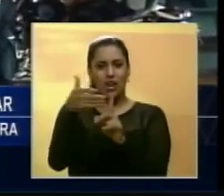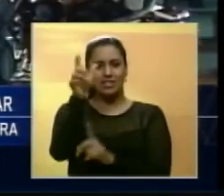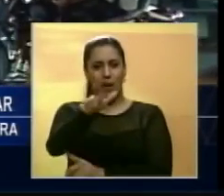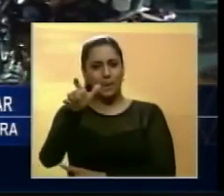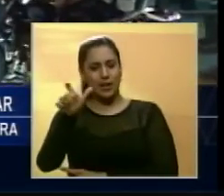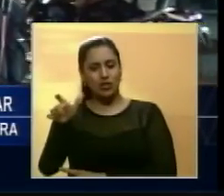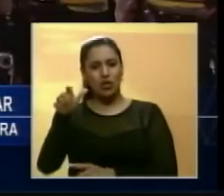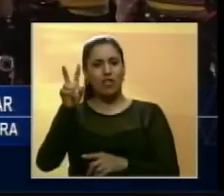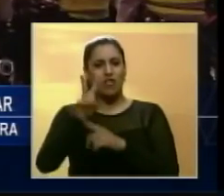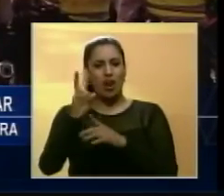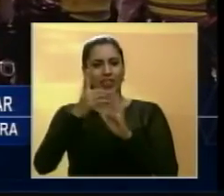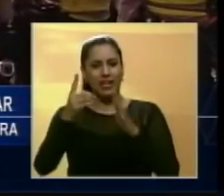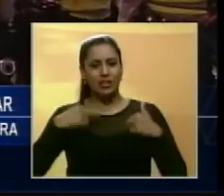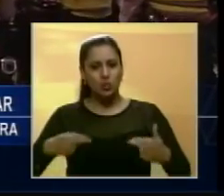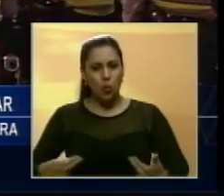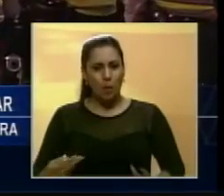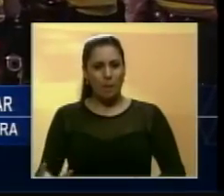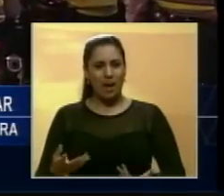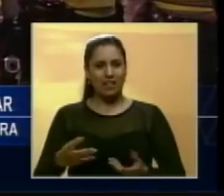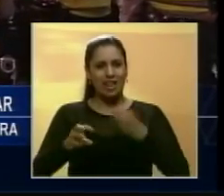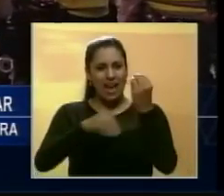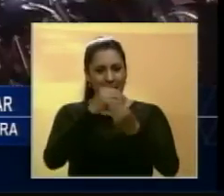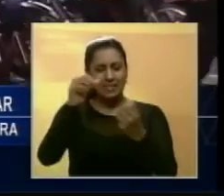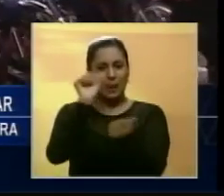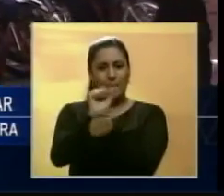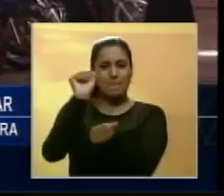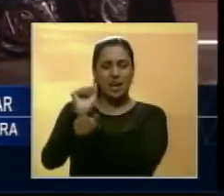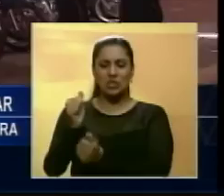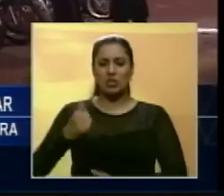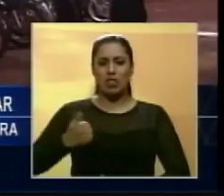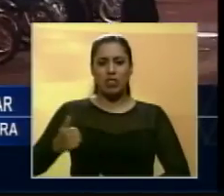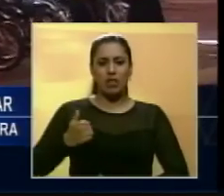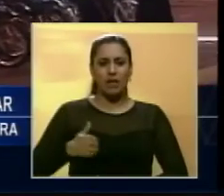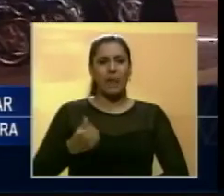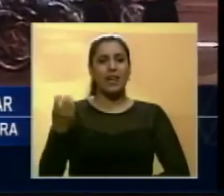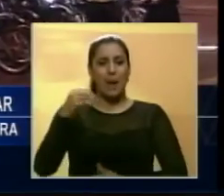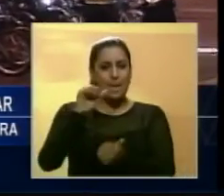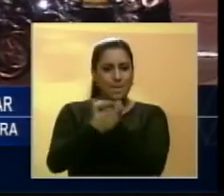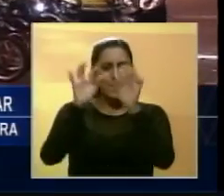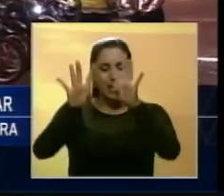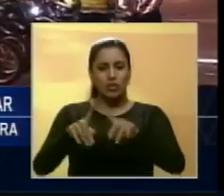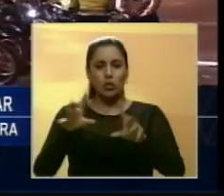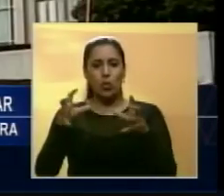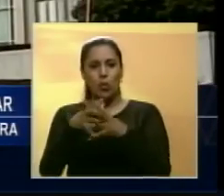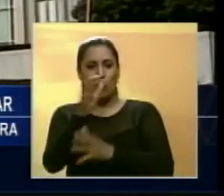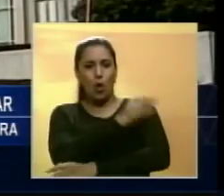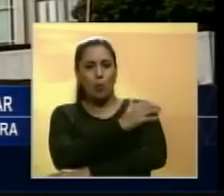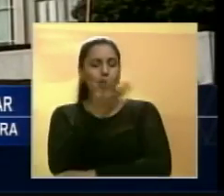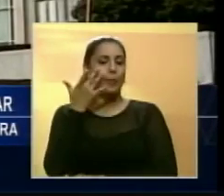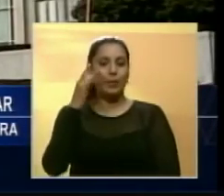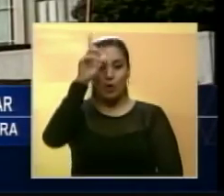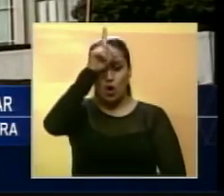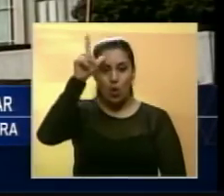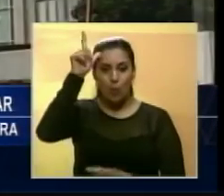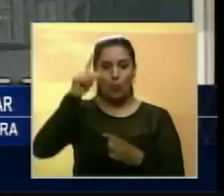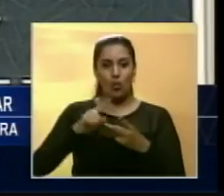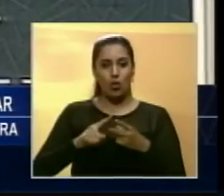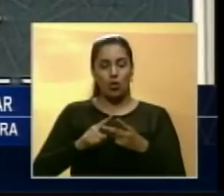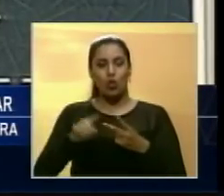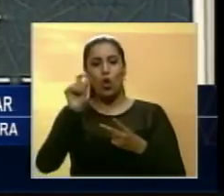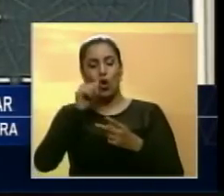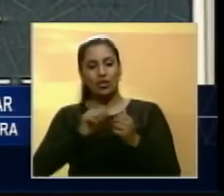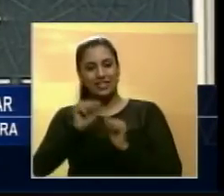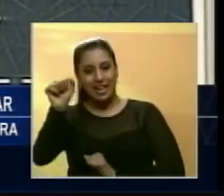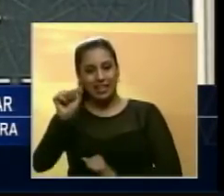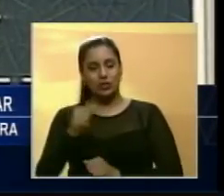civiles, violar derechos humanos y realizar detenciones arbitrarias y encarcelar a opositores como Leopoldo López, Enzo Escarano